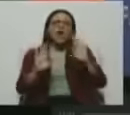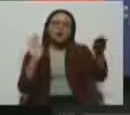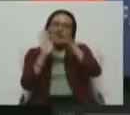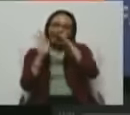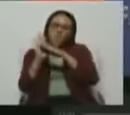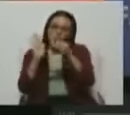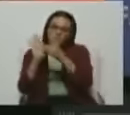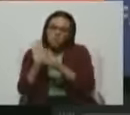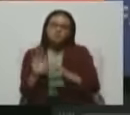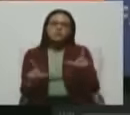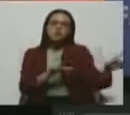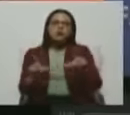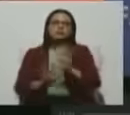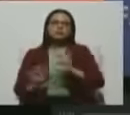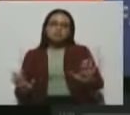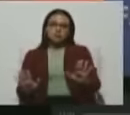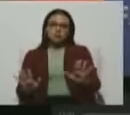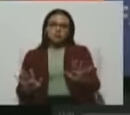definidas.